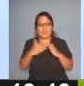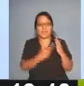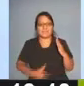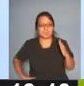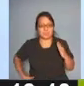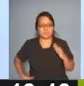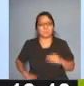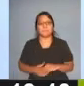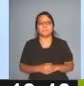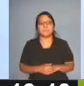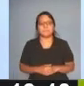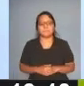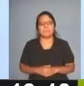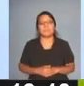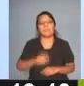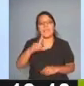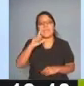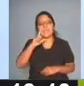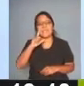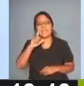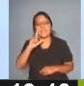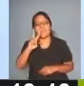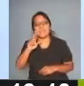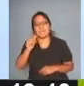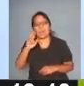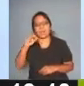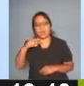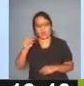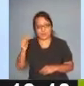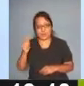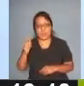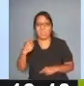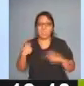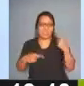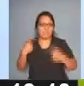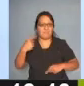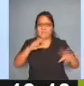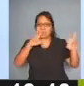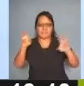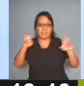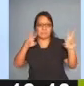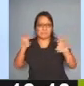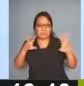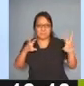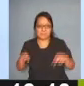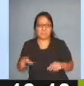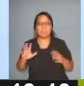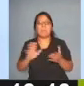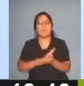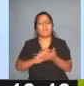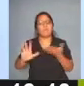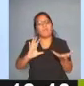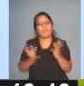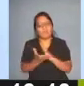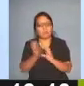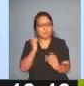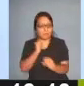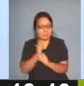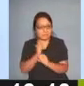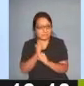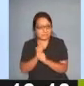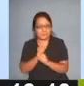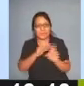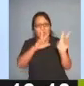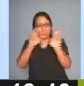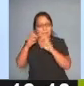Mariano Cuneo Olivarona, hablando de diferentes temas, de cambios, implementación, nuevas modalidades en todo lo que tiene que ver